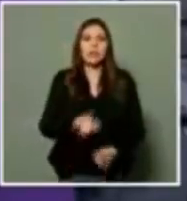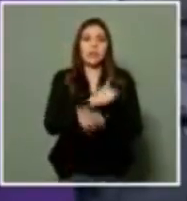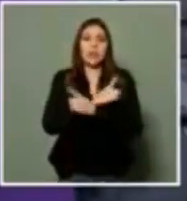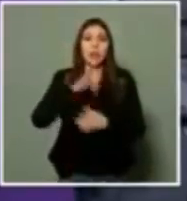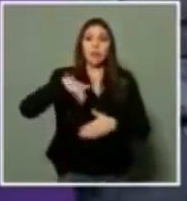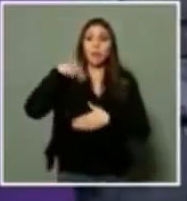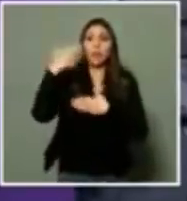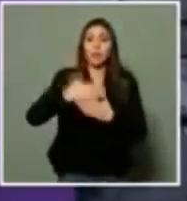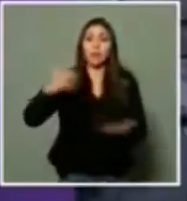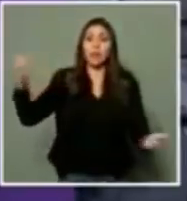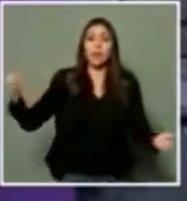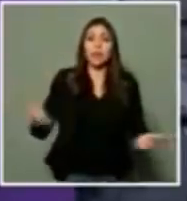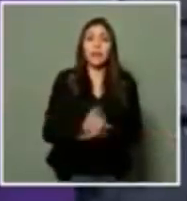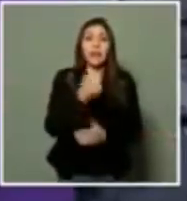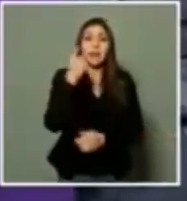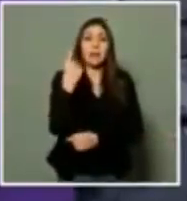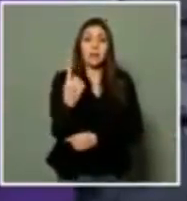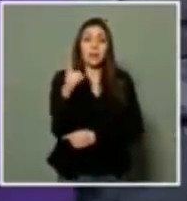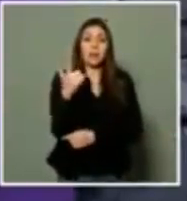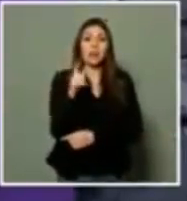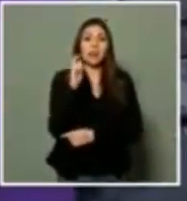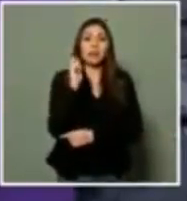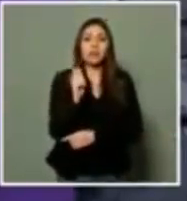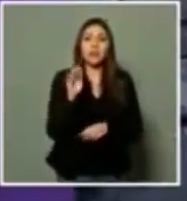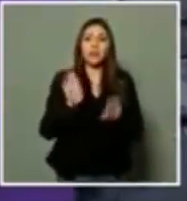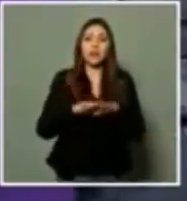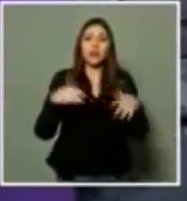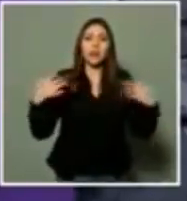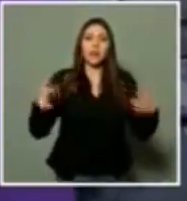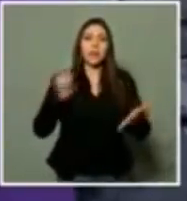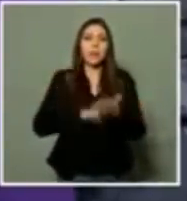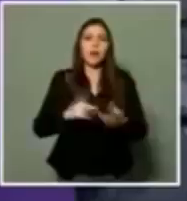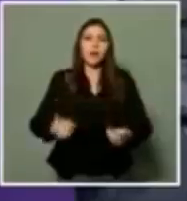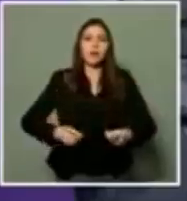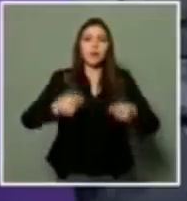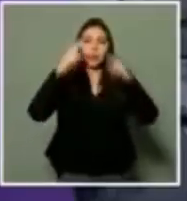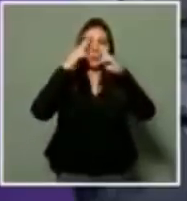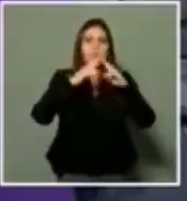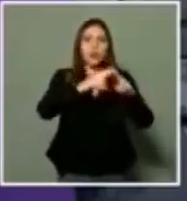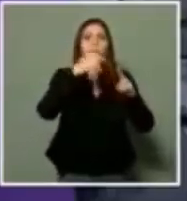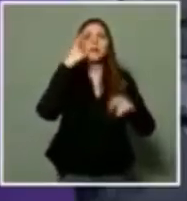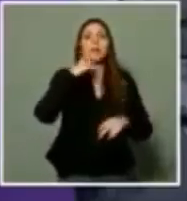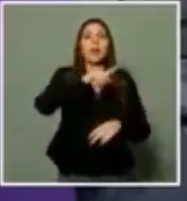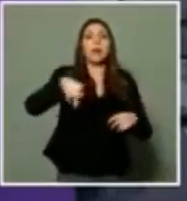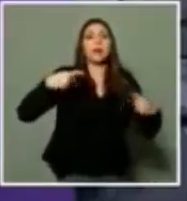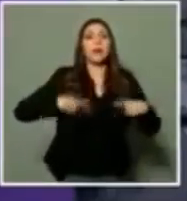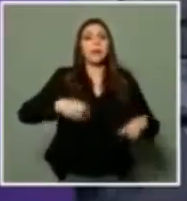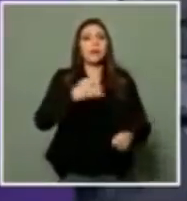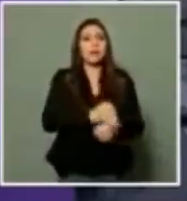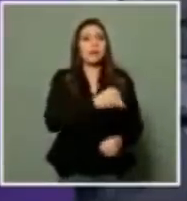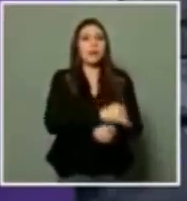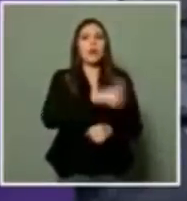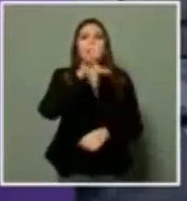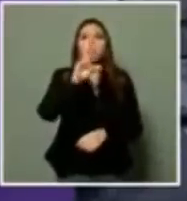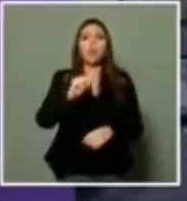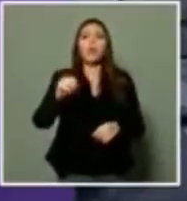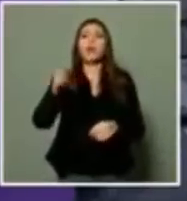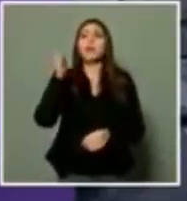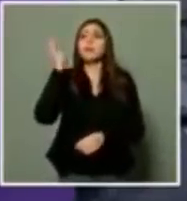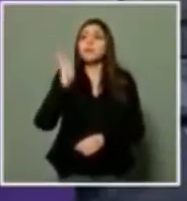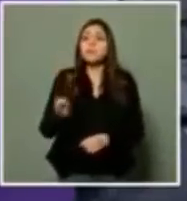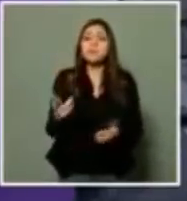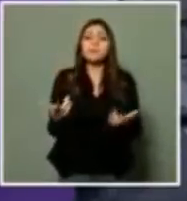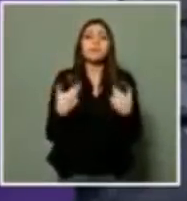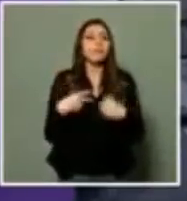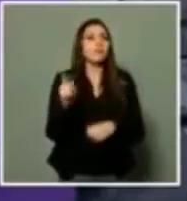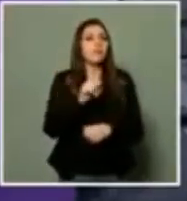ser realmente un homenaje a los iztapalapenses, a los que no se rinden ni se venden. Resiste, la